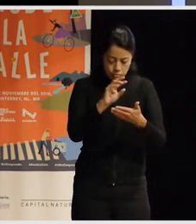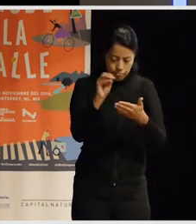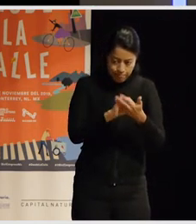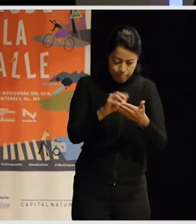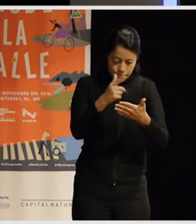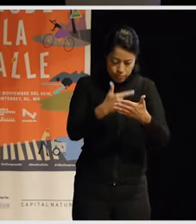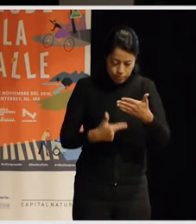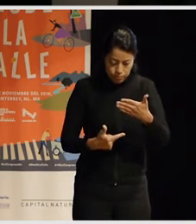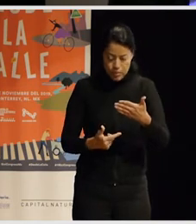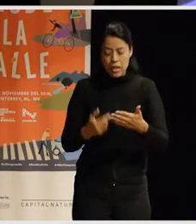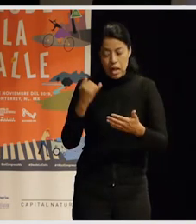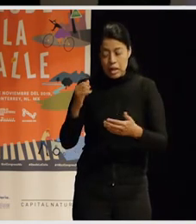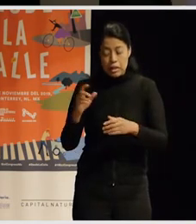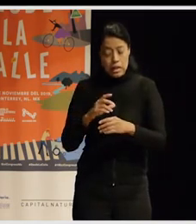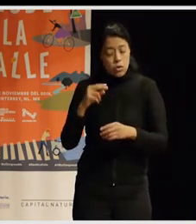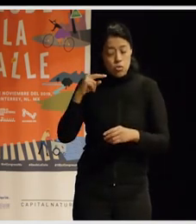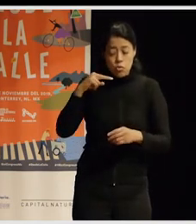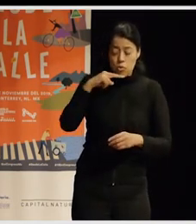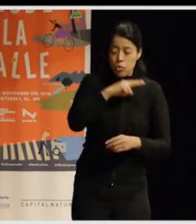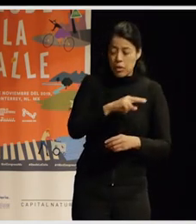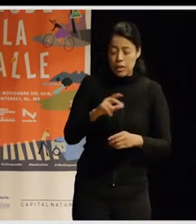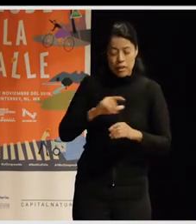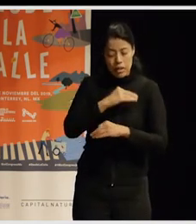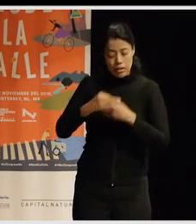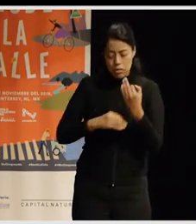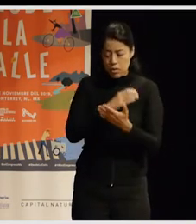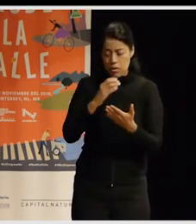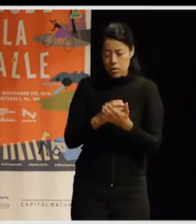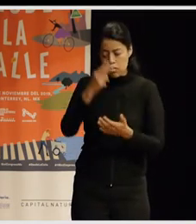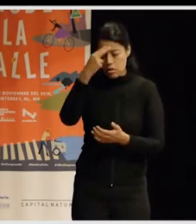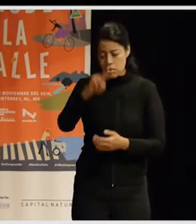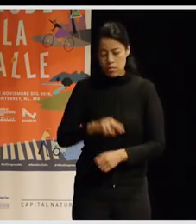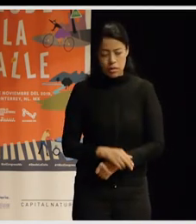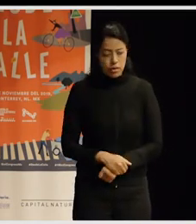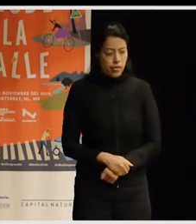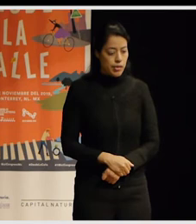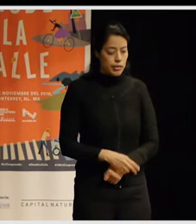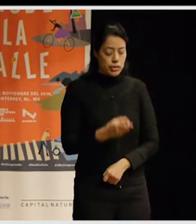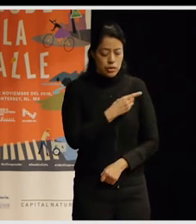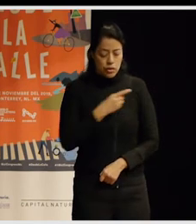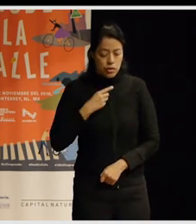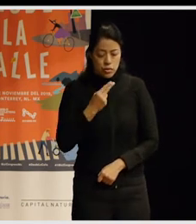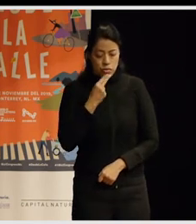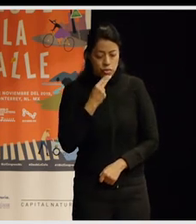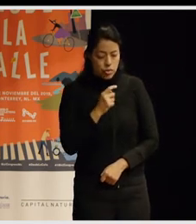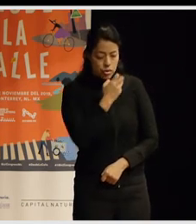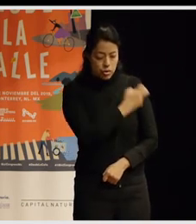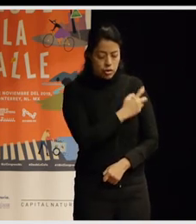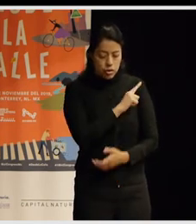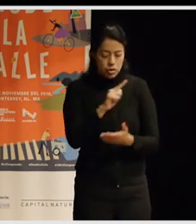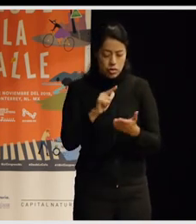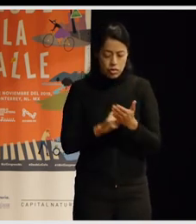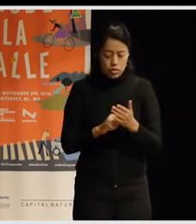todas las ciudades mexicanas aquí bueno esta es este es el espacio donde se puso la